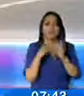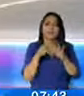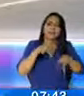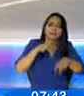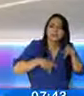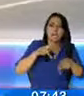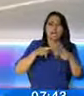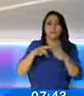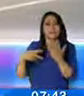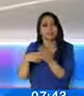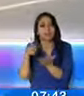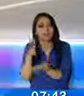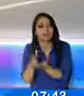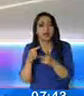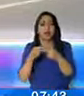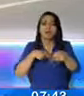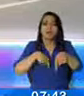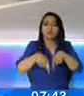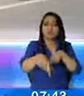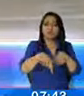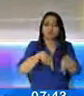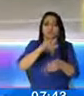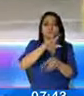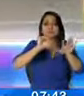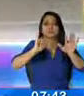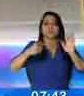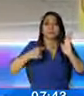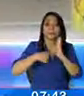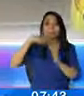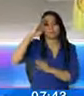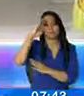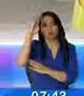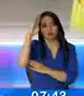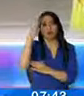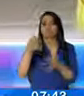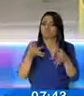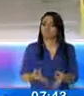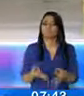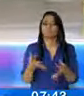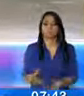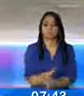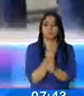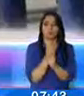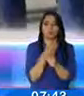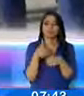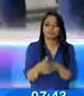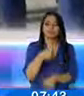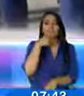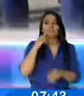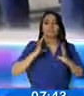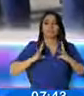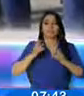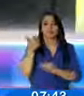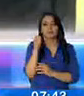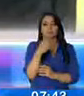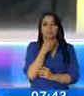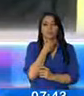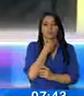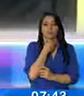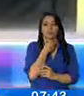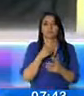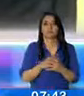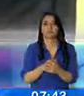terminales terrestres y en las vías más de 36000 policías garantizarán la seguridad durante el feriado del 10 de